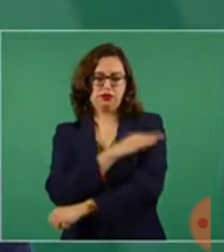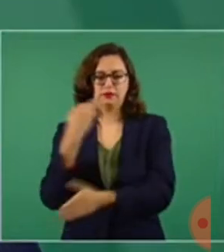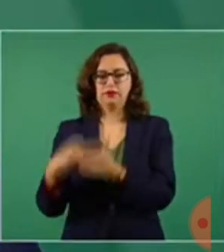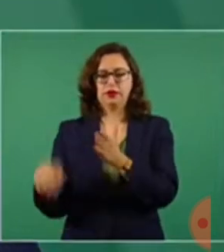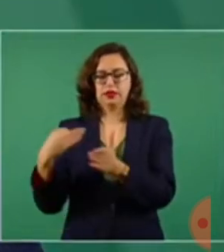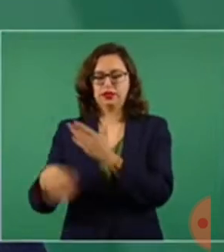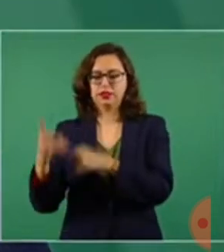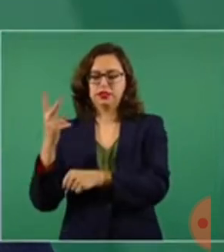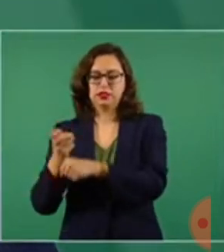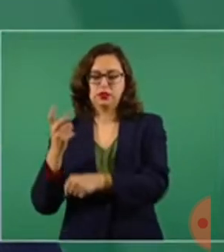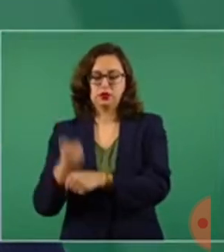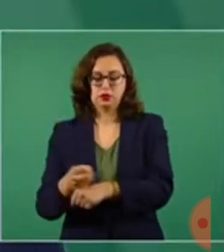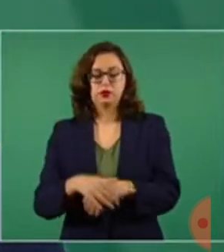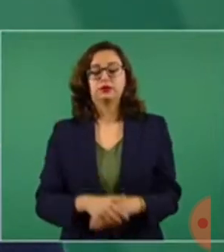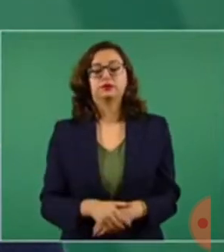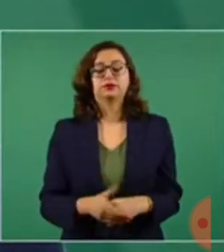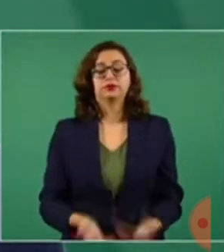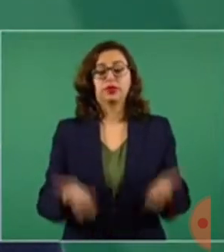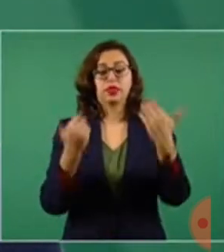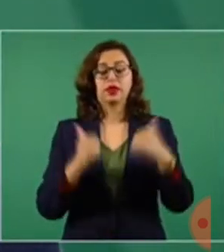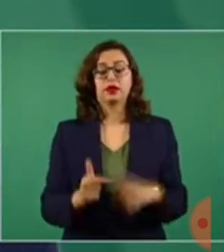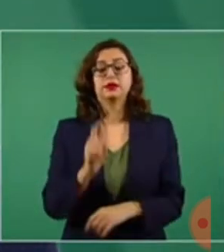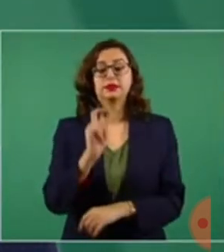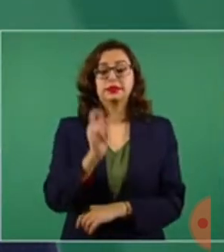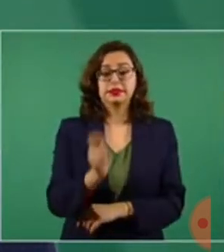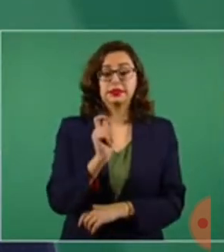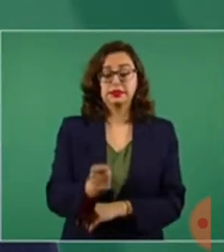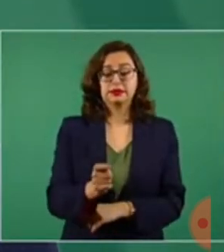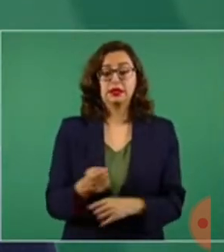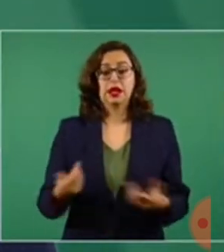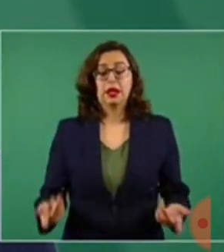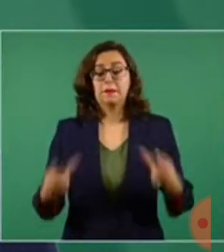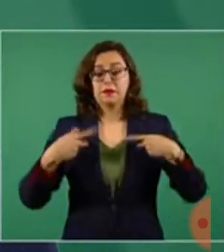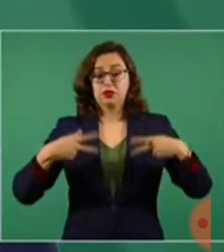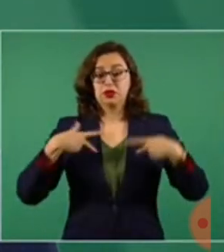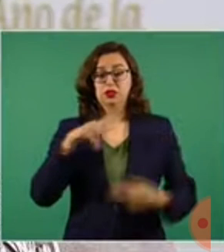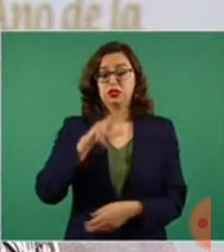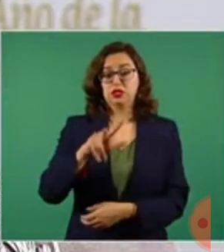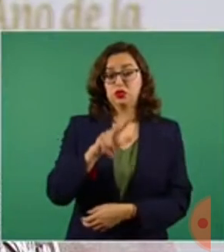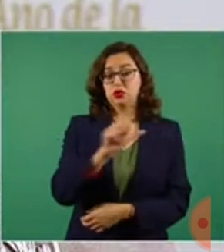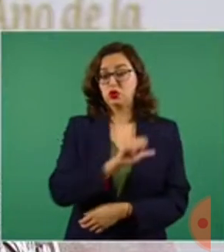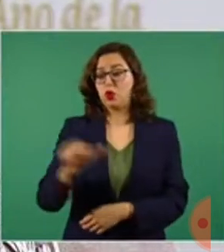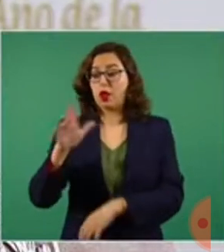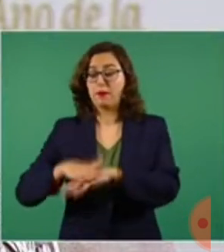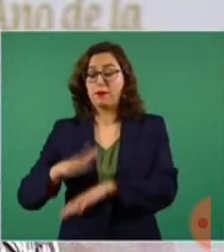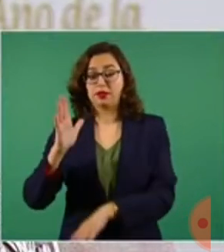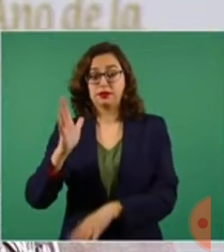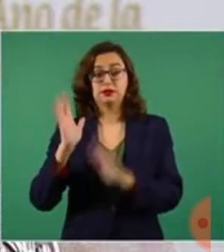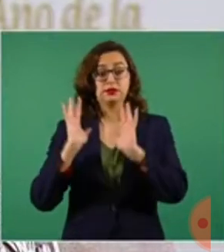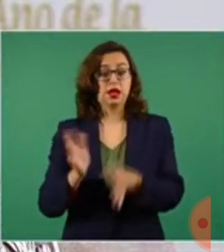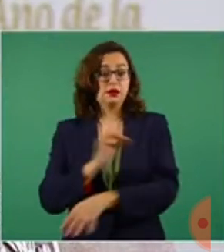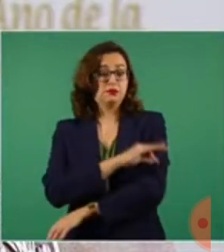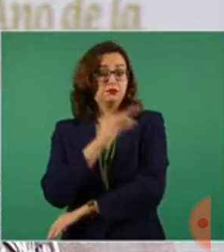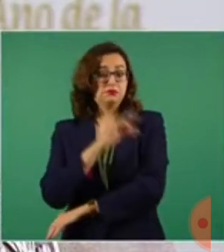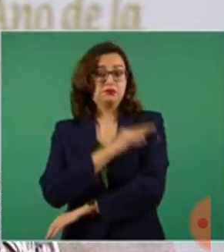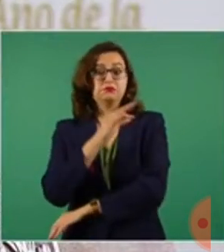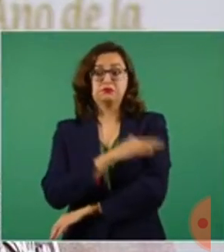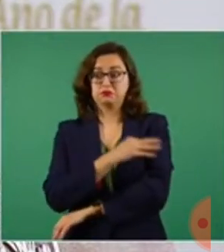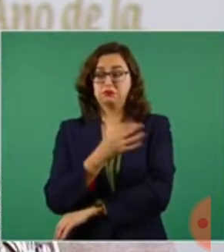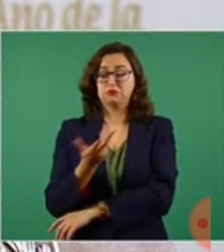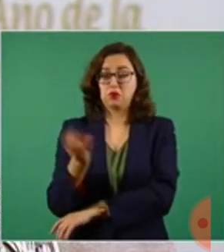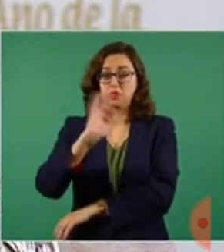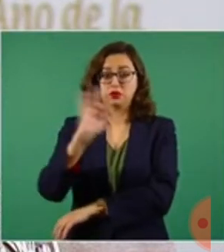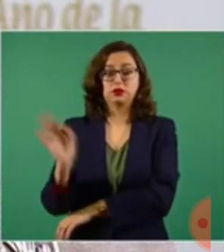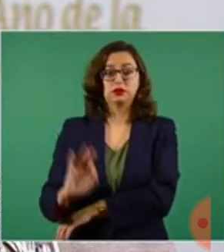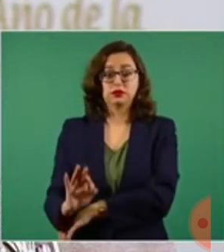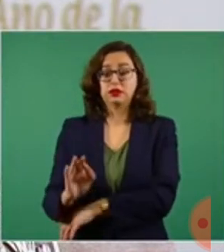está vacunada, ya está protegida con al menos una dosis y seguimos en muy buen ritmo para lograr la meta planeada de